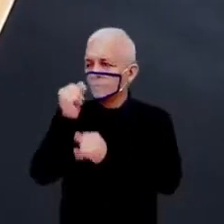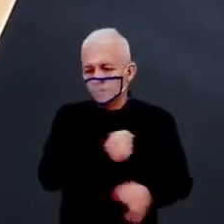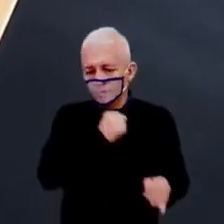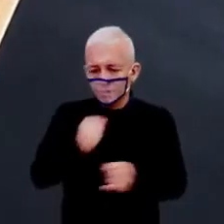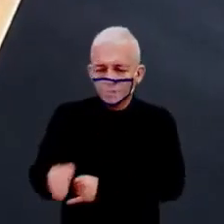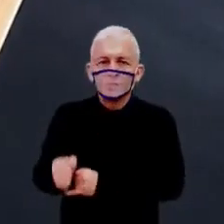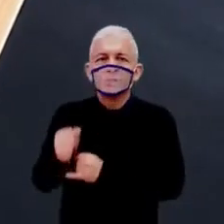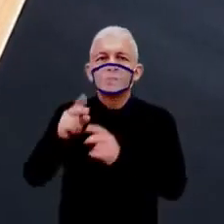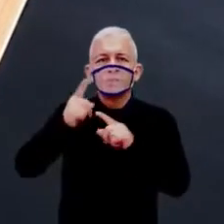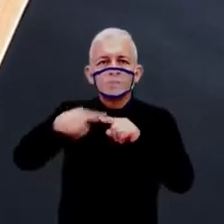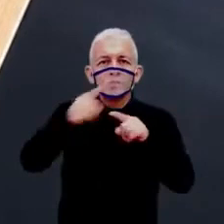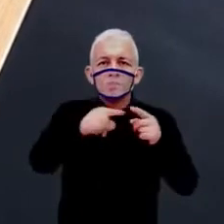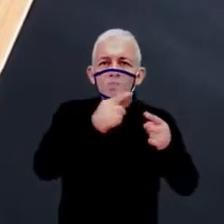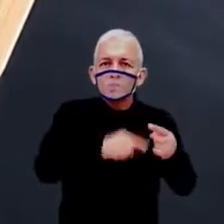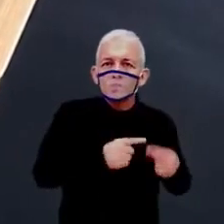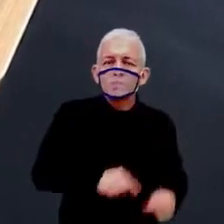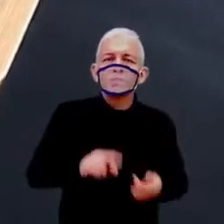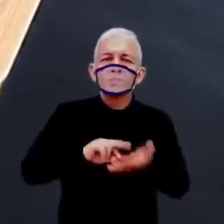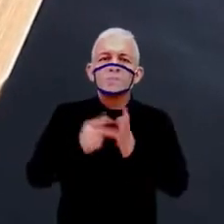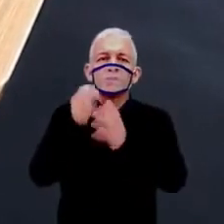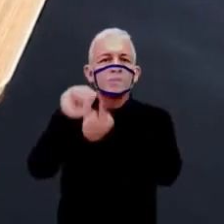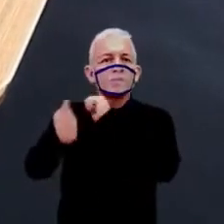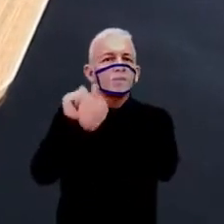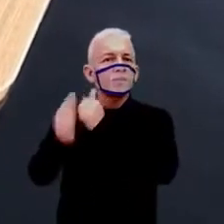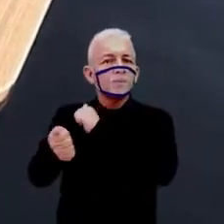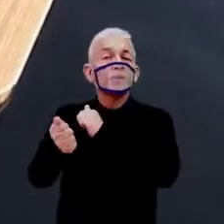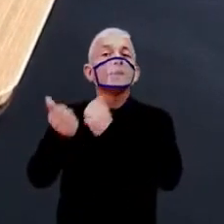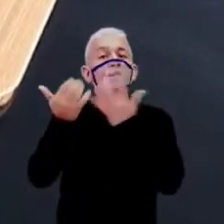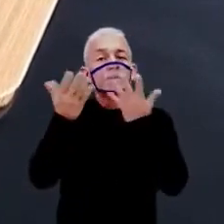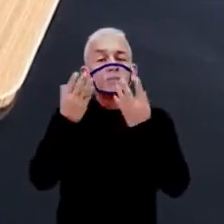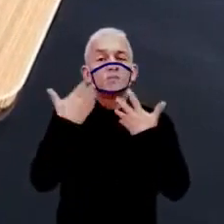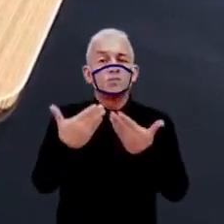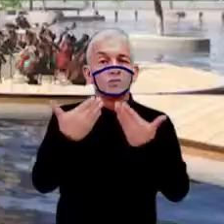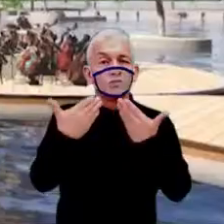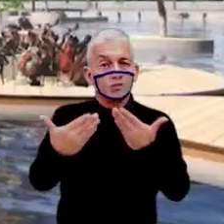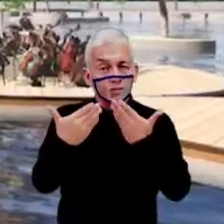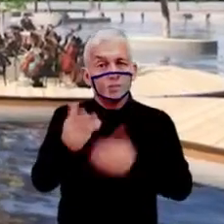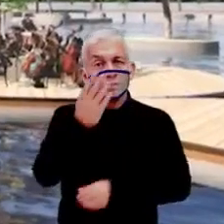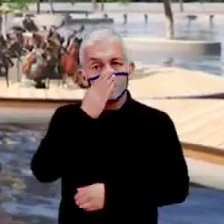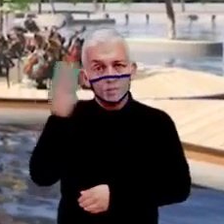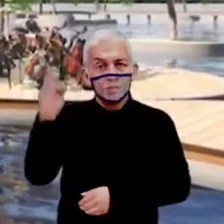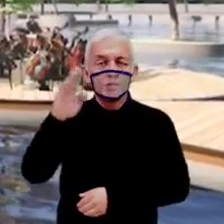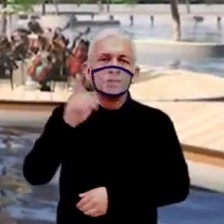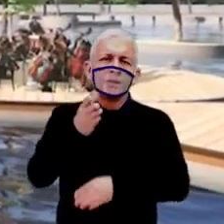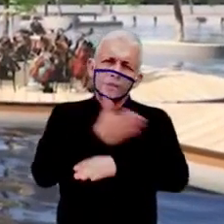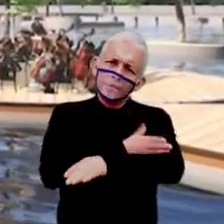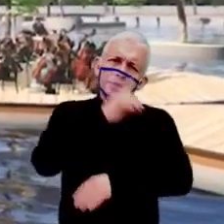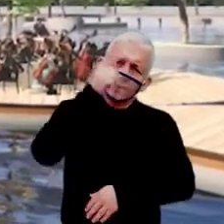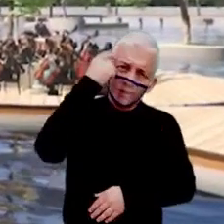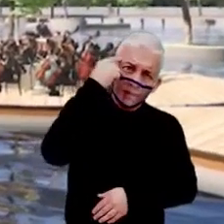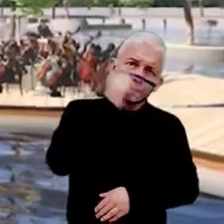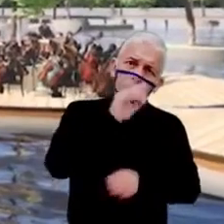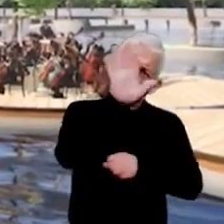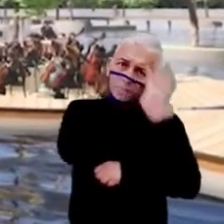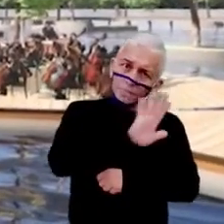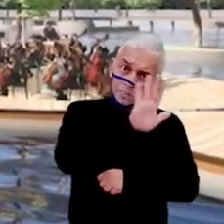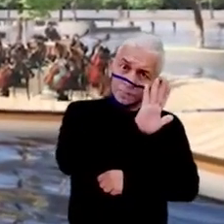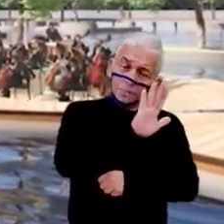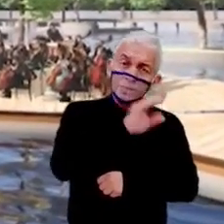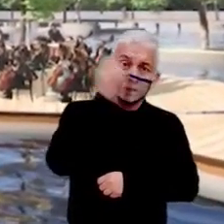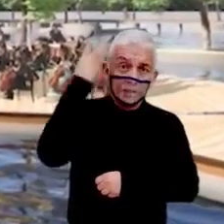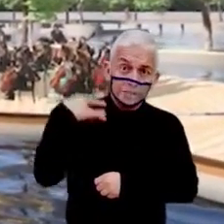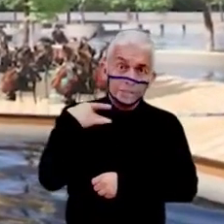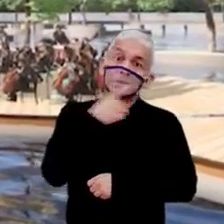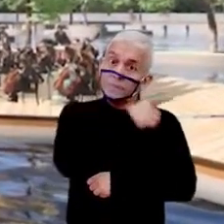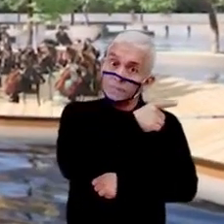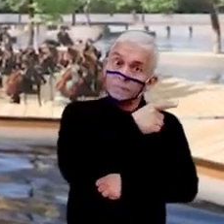windsurf, kitesurf y todos estos deportes que tienen mucho potencial, como lo veíamos hace poco con la gobernadora en nuestro departamento y en particular en